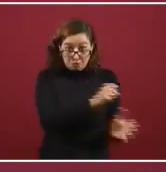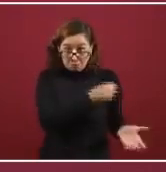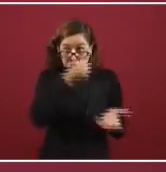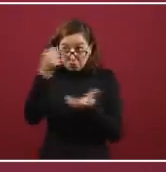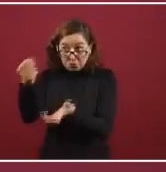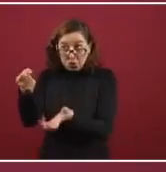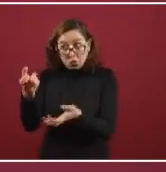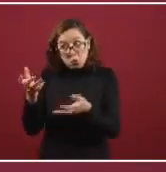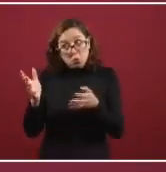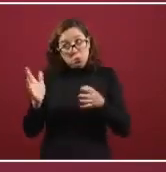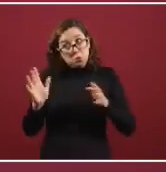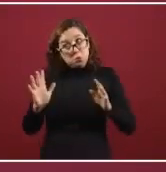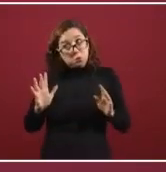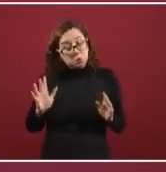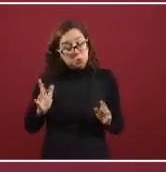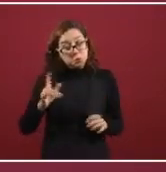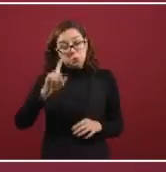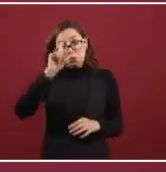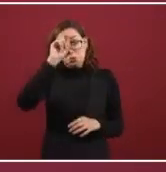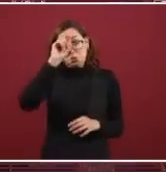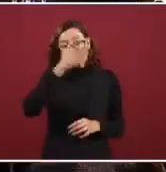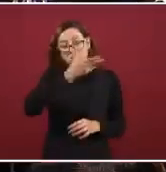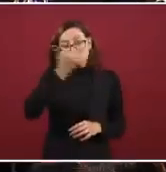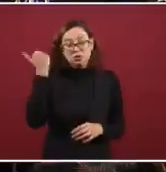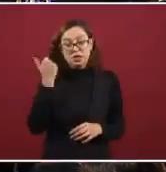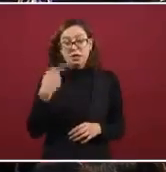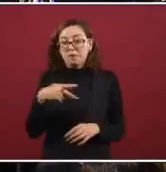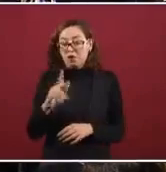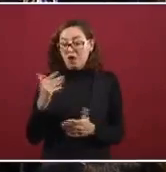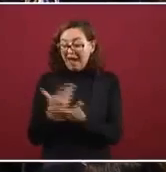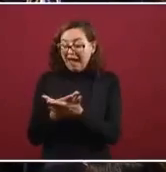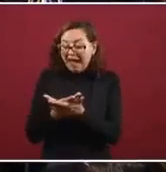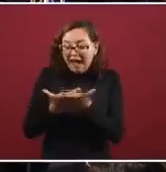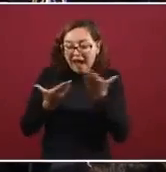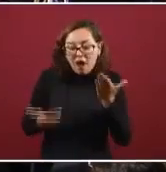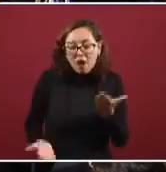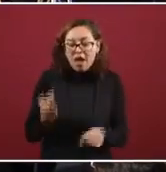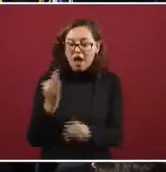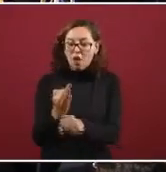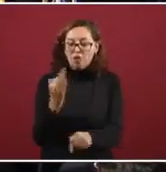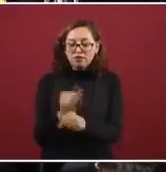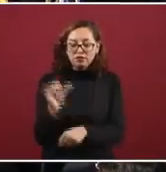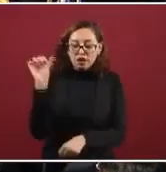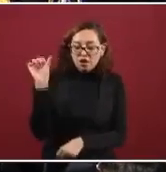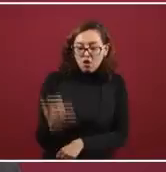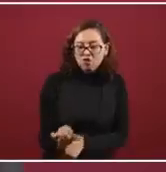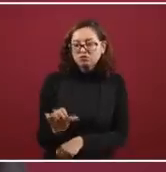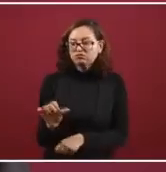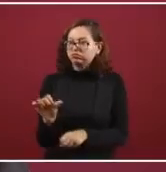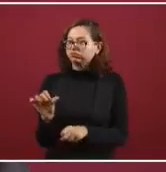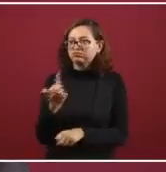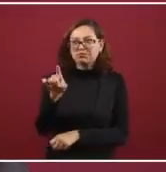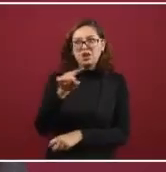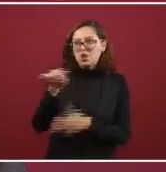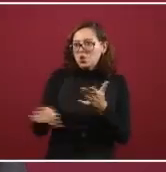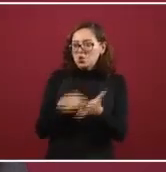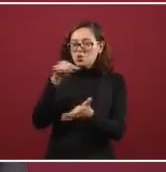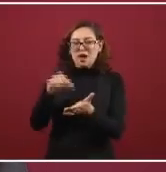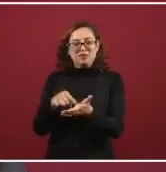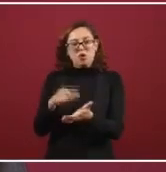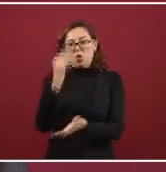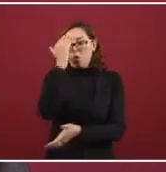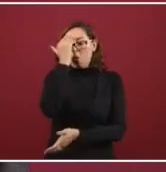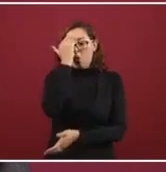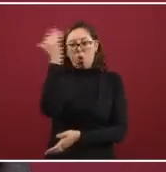se deterioraron muchísimo. La cosa es que el día de hoy las estaciones migratorias mexicanas son impresentables. Entonces,